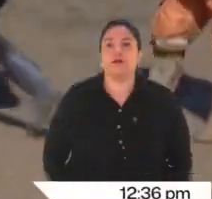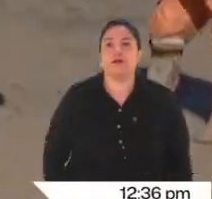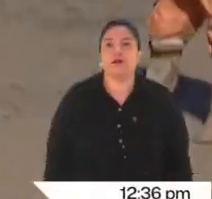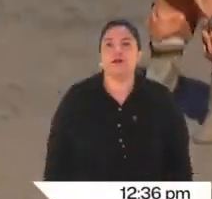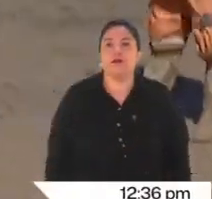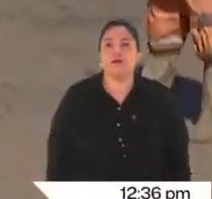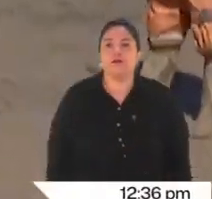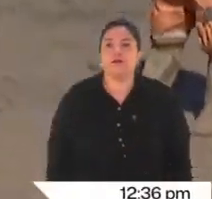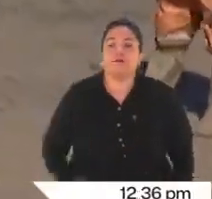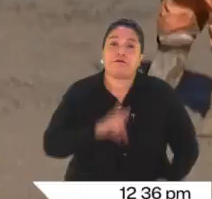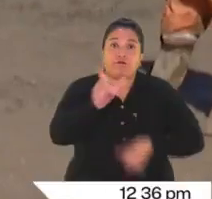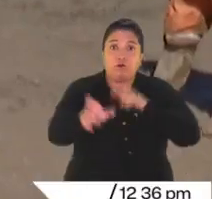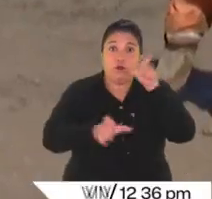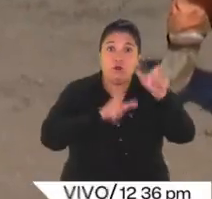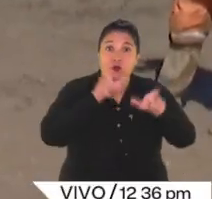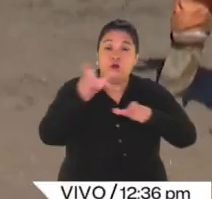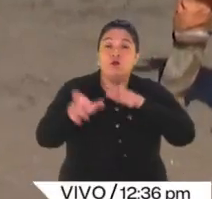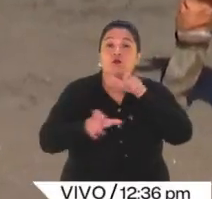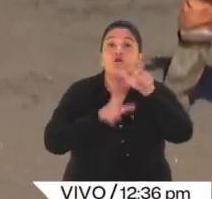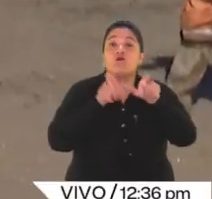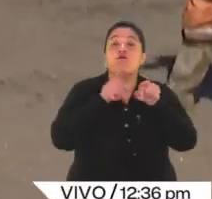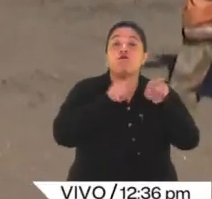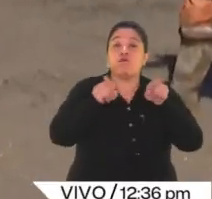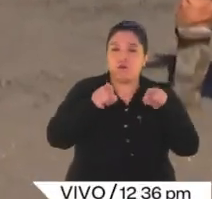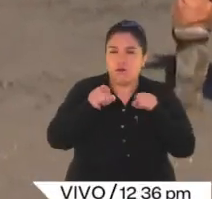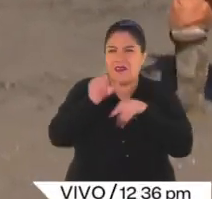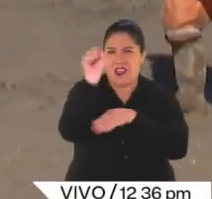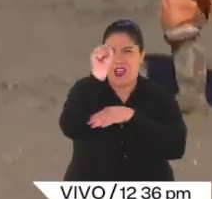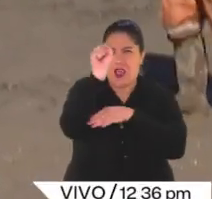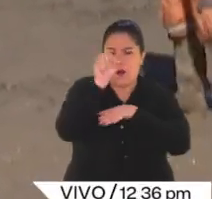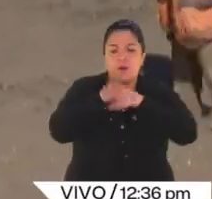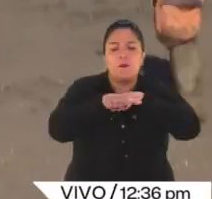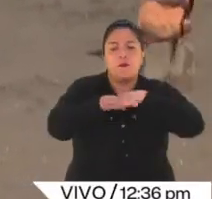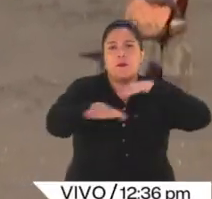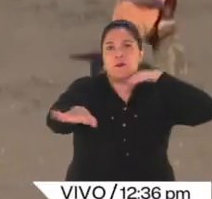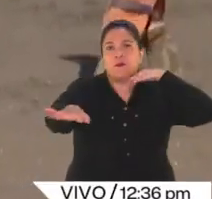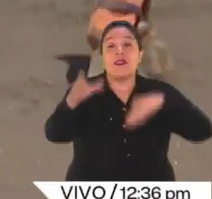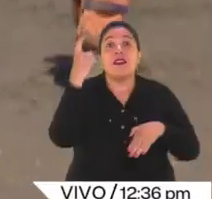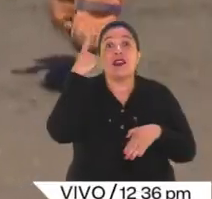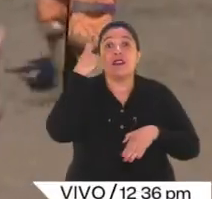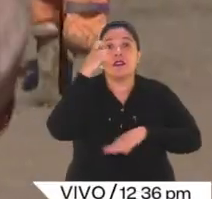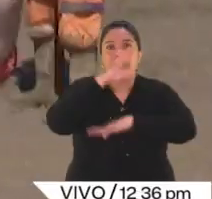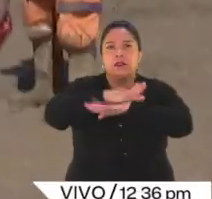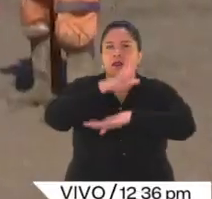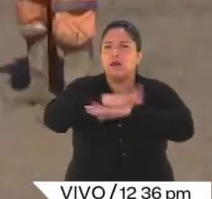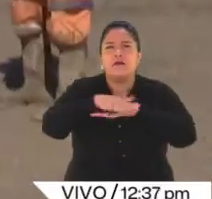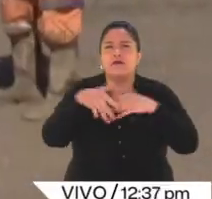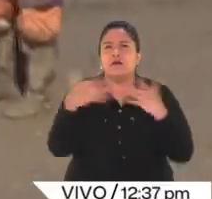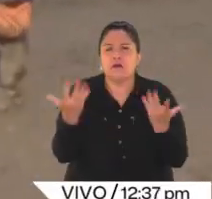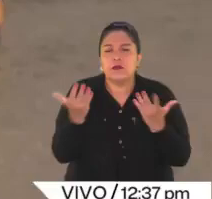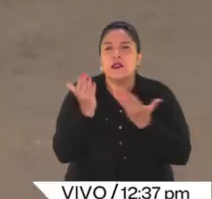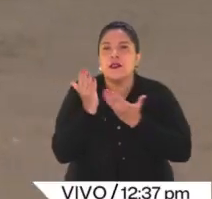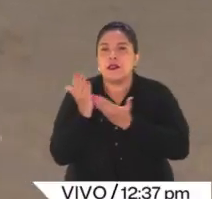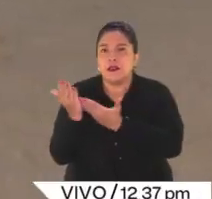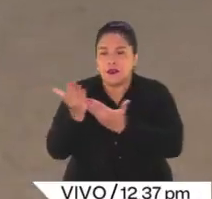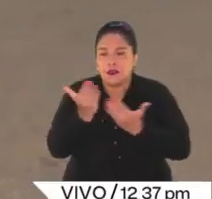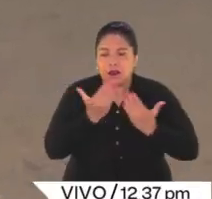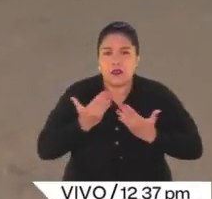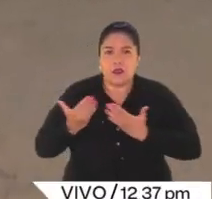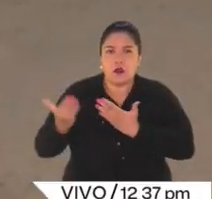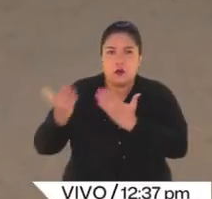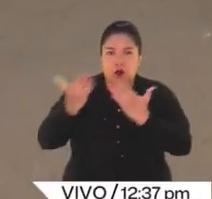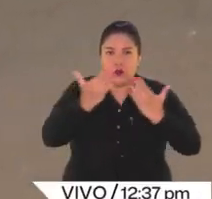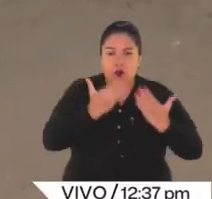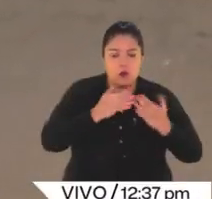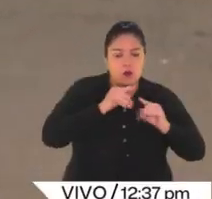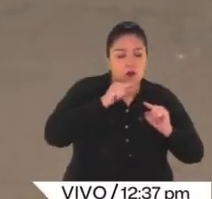Muchas de las personas que transitaban por esta vía justamente ayer en la tarde venían desde Quibdó y se dirigían hacia